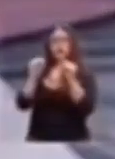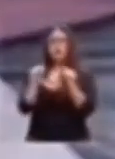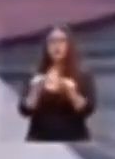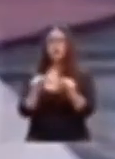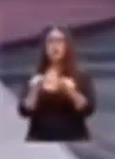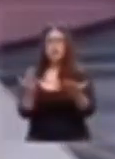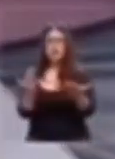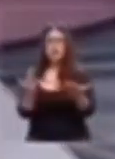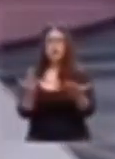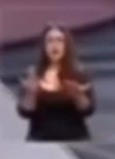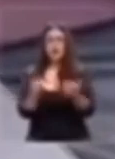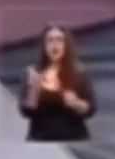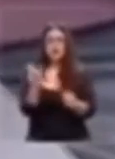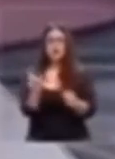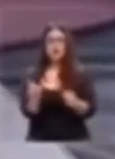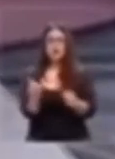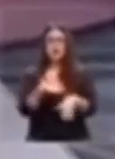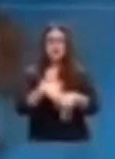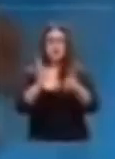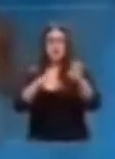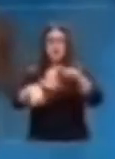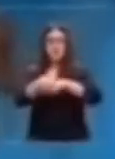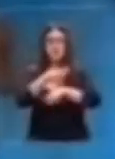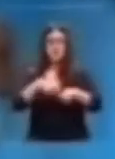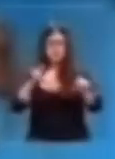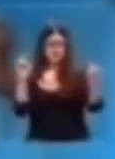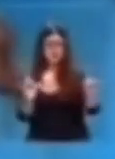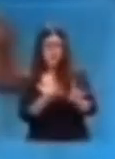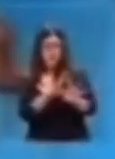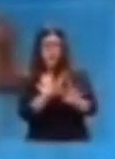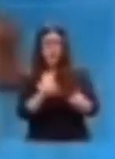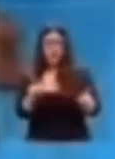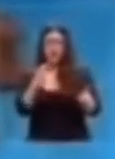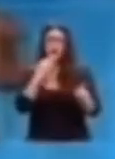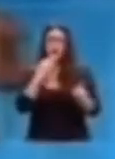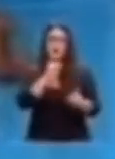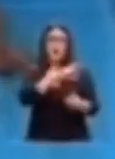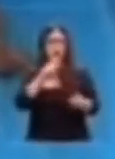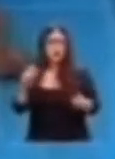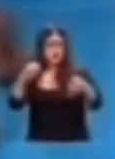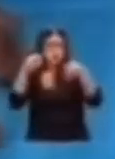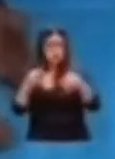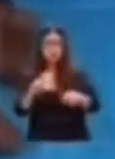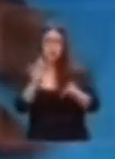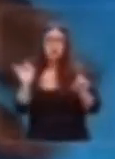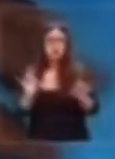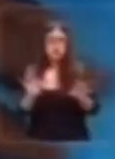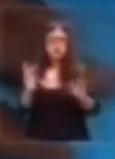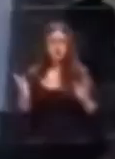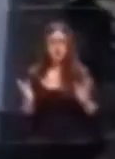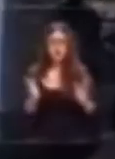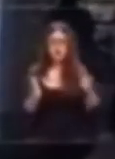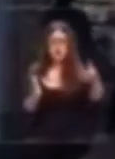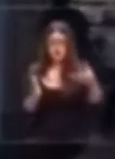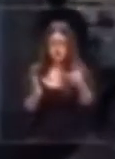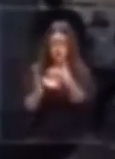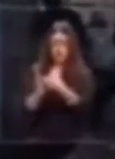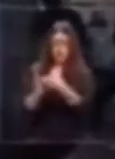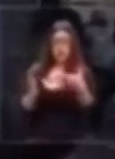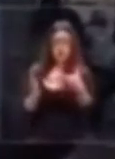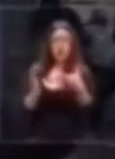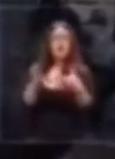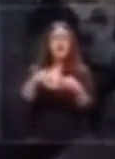nuestro pase de movilidad no no es magia ni tampoco una avanzada aplicación con sólo acercar la mano a su celular patricio pudo